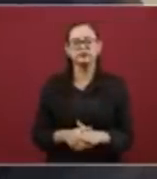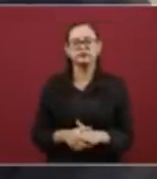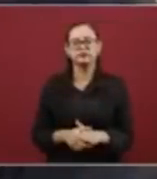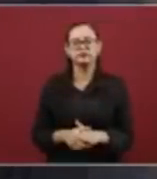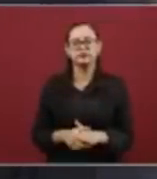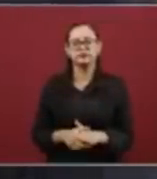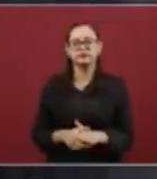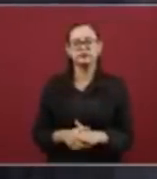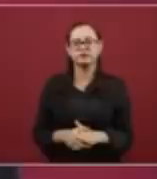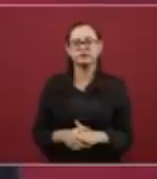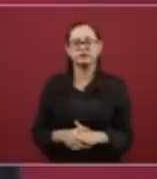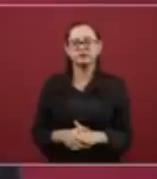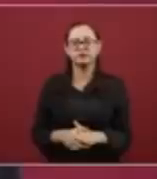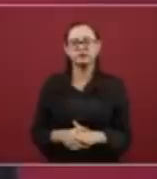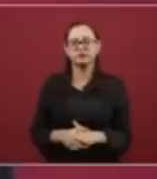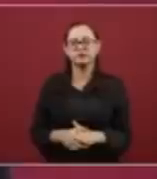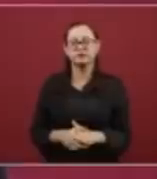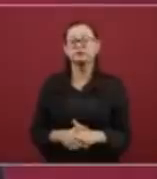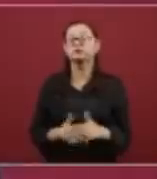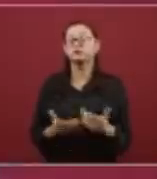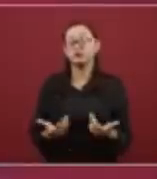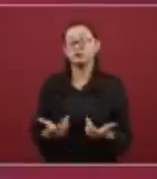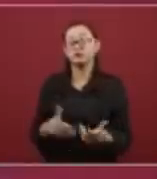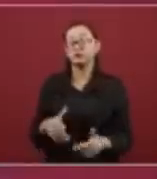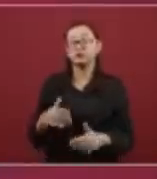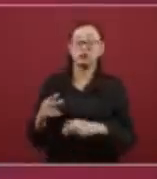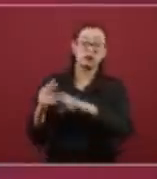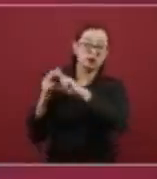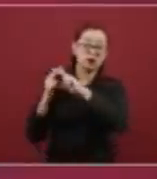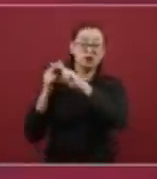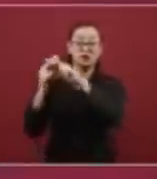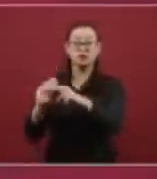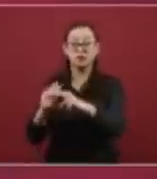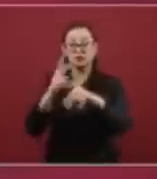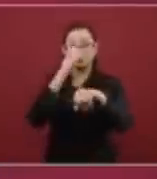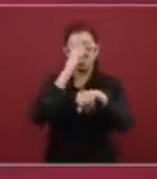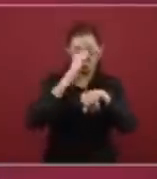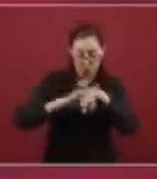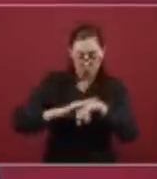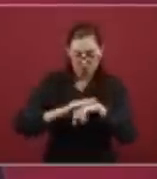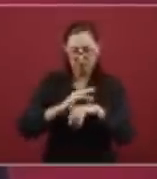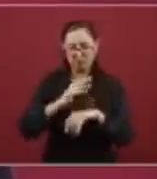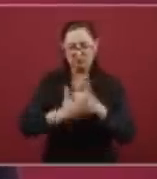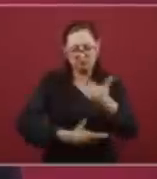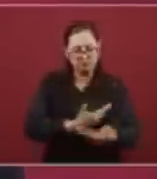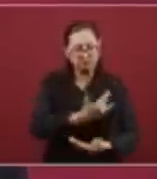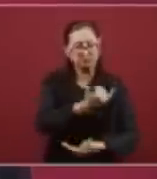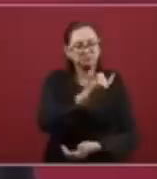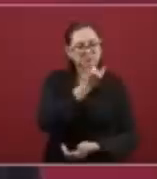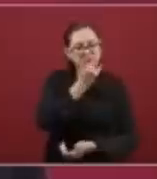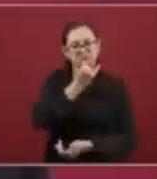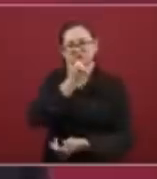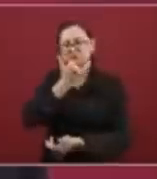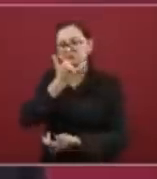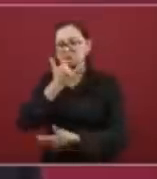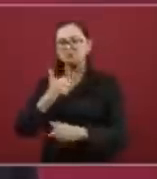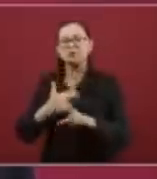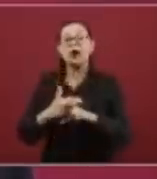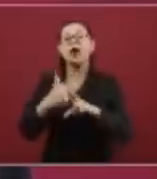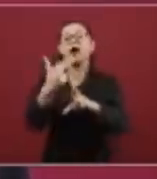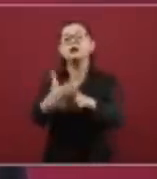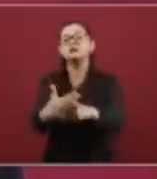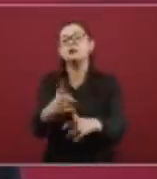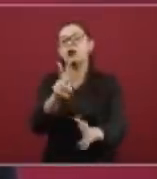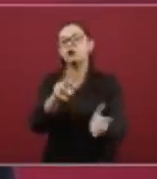estos actos de conmemoración se van a llevar a cabo en el